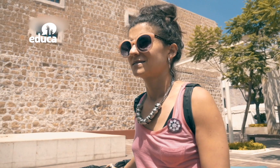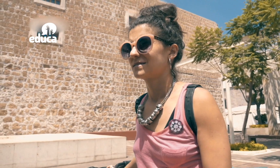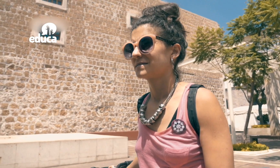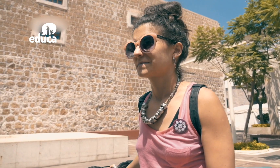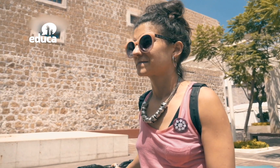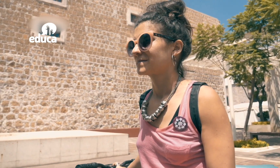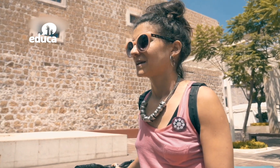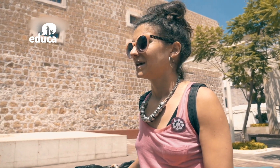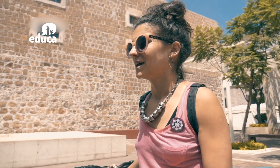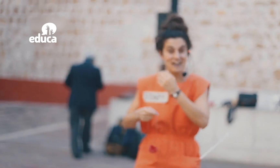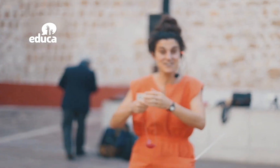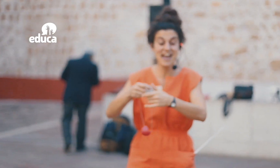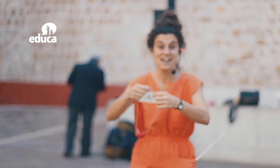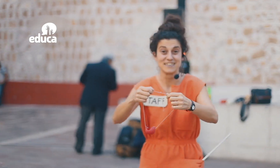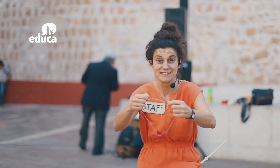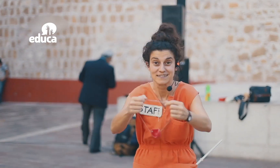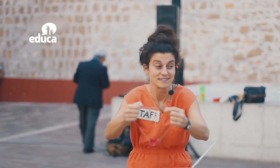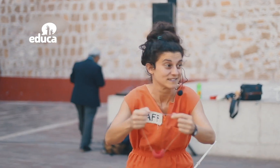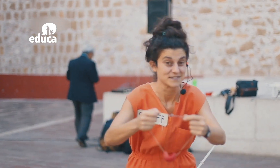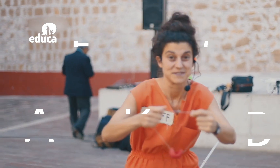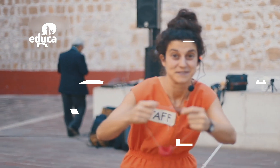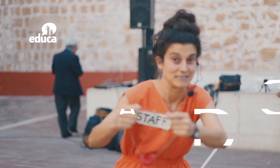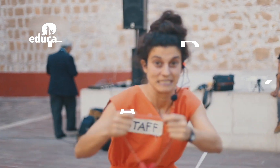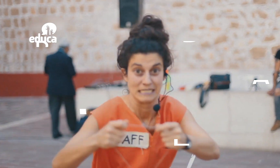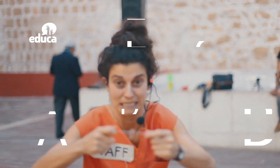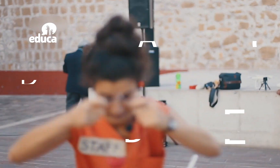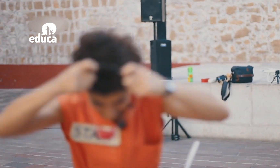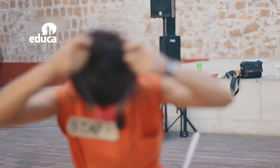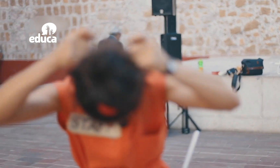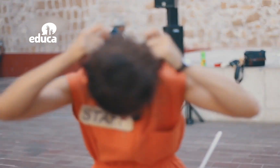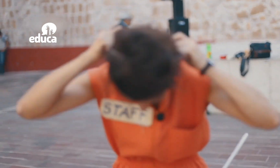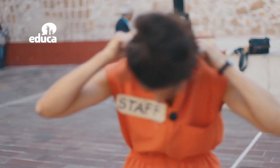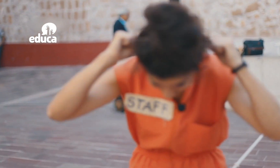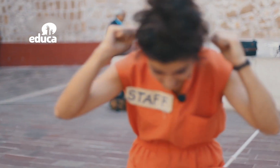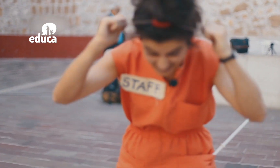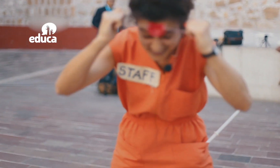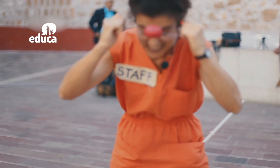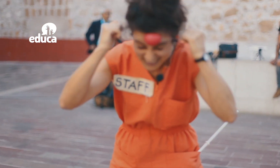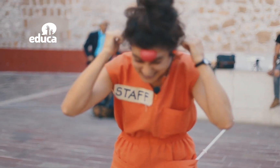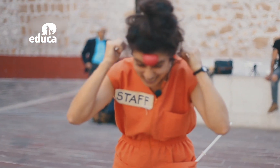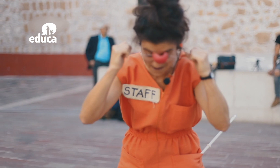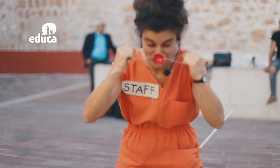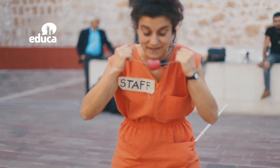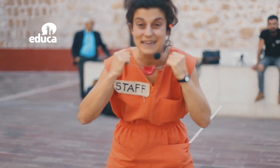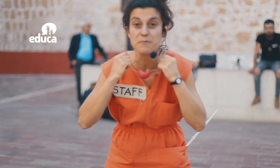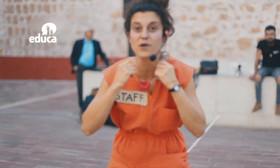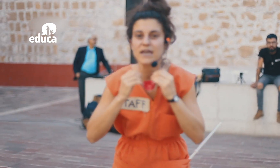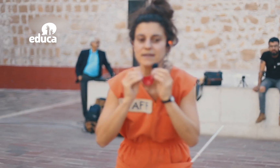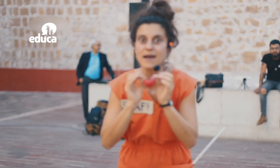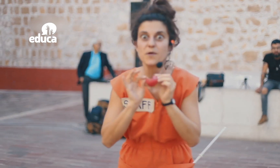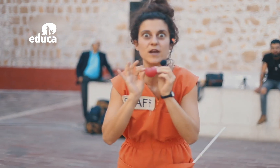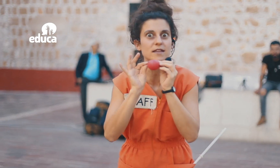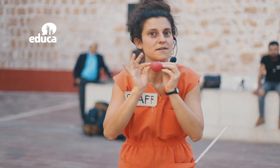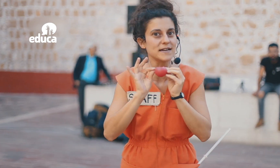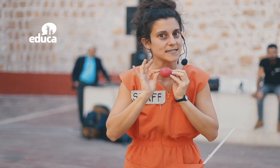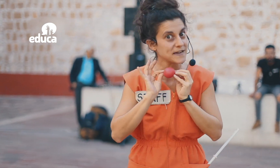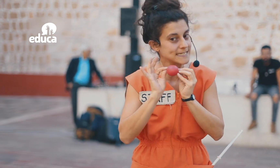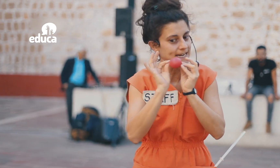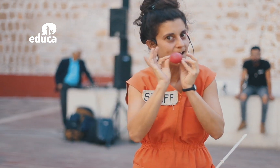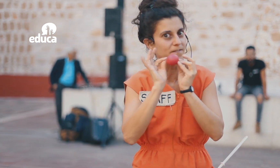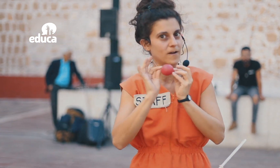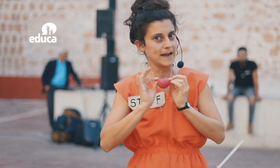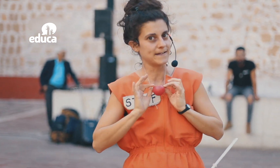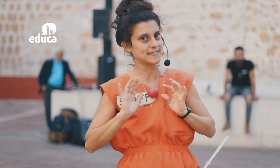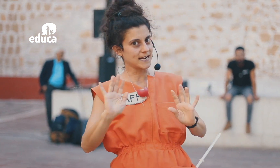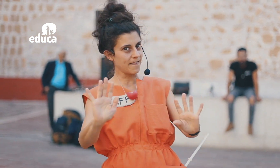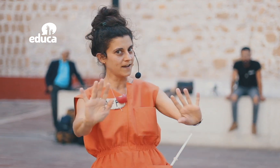empieza a jugar con objetos. O sea, tiene una cosa media demencial. Si te lo pones a pensar 2 minutos, a veces me lo pongo a pensar 2 minutos y digo,